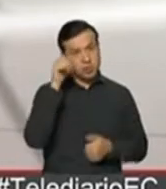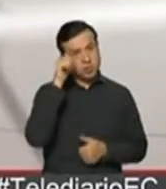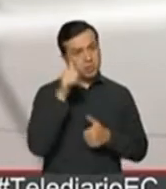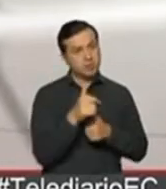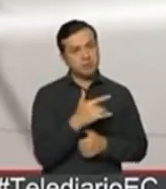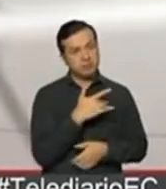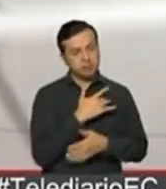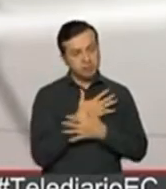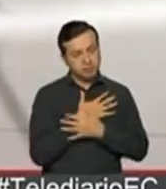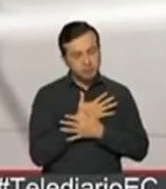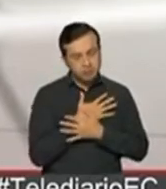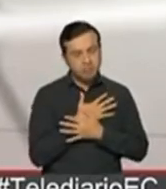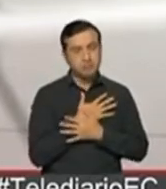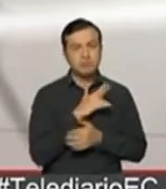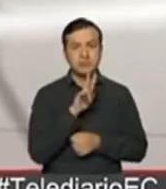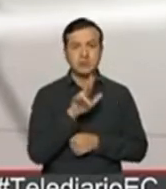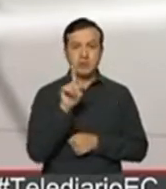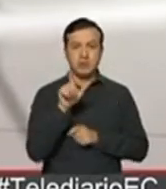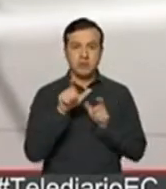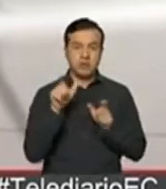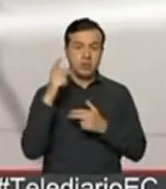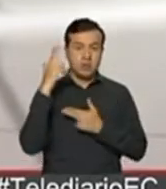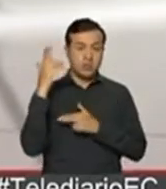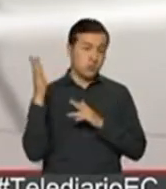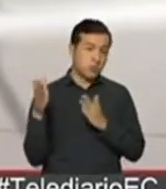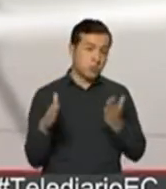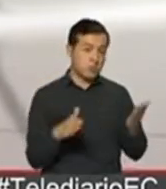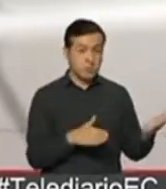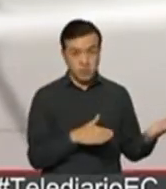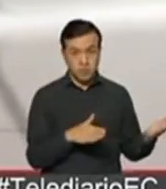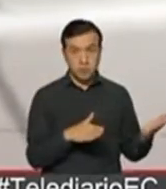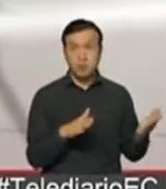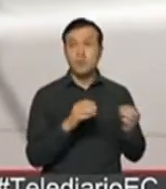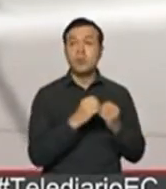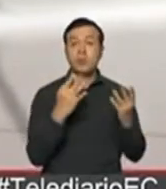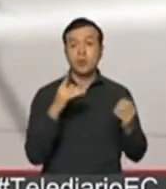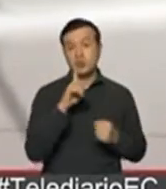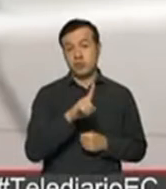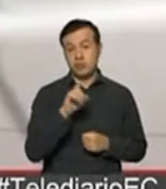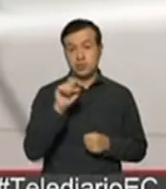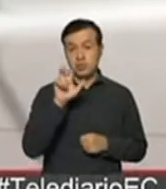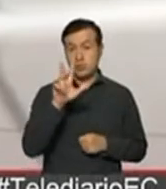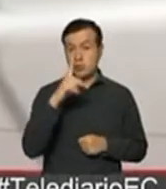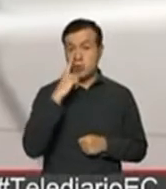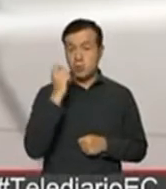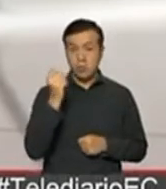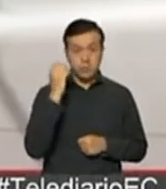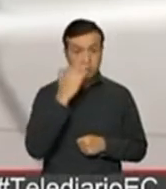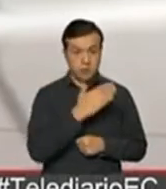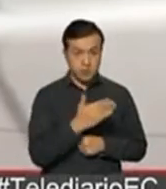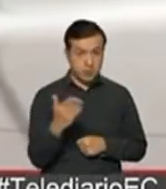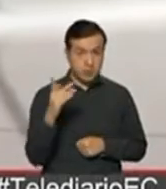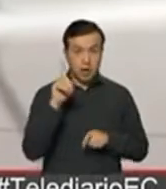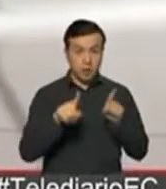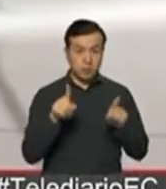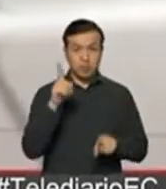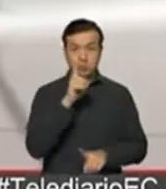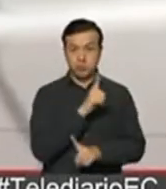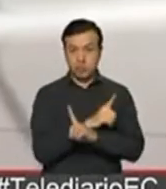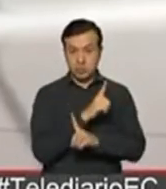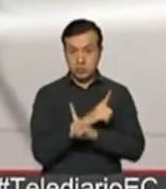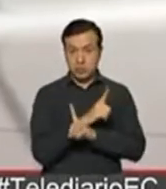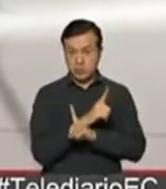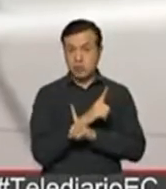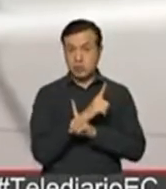profundo cariño a los 31 fallecidos en combate a los más de 103 hombres que quedaron con discapacidades